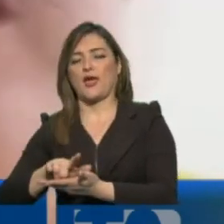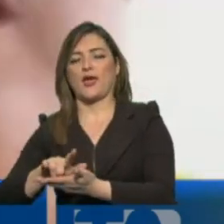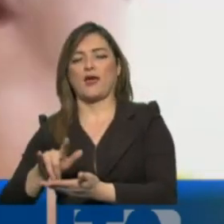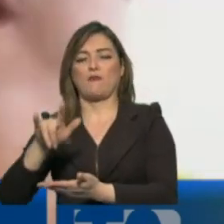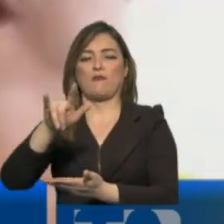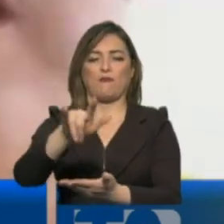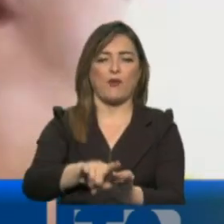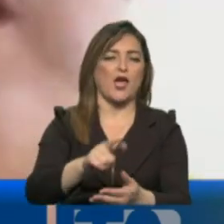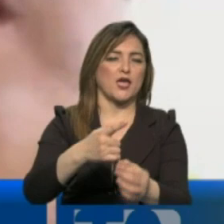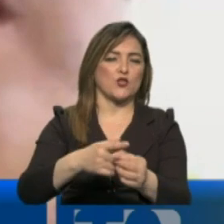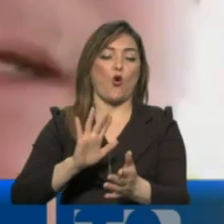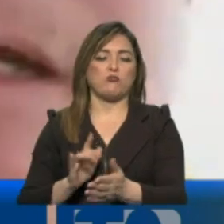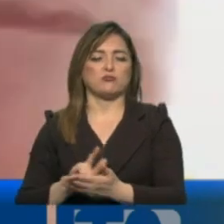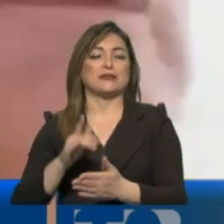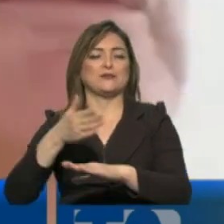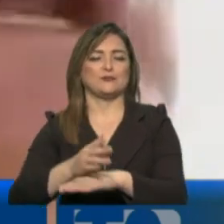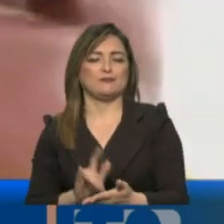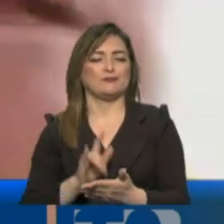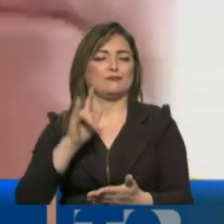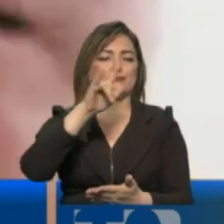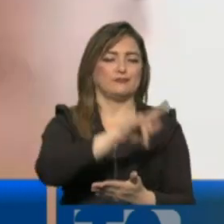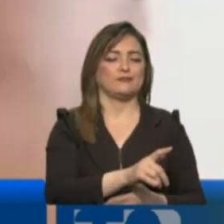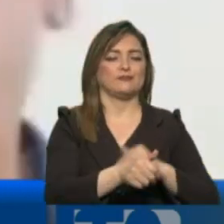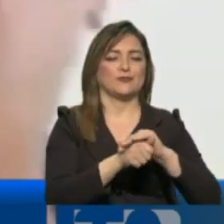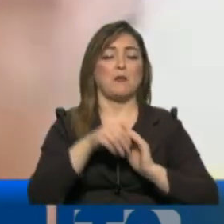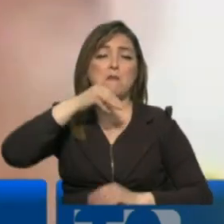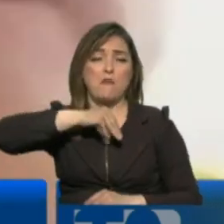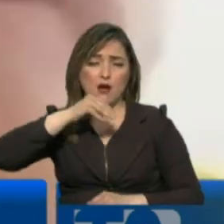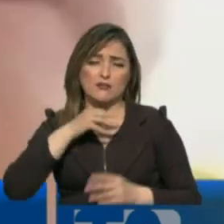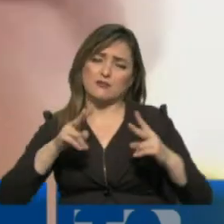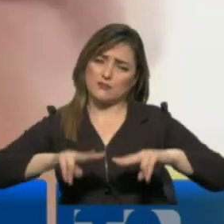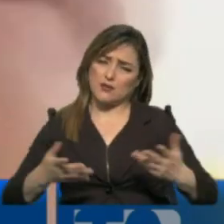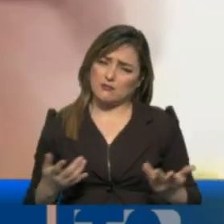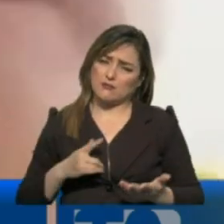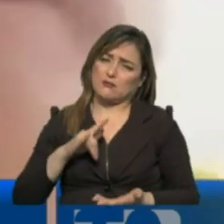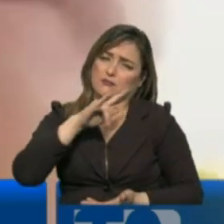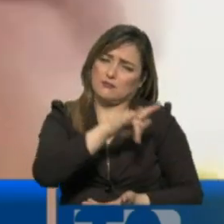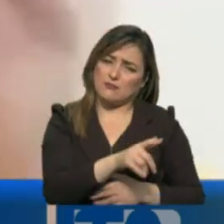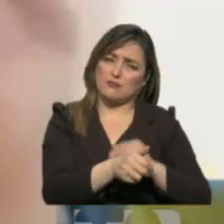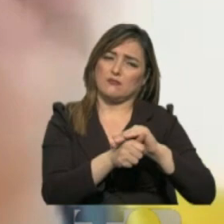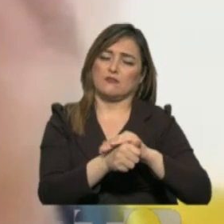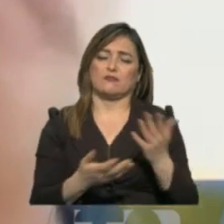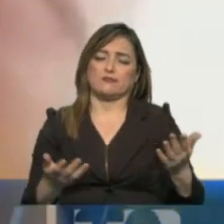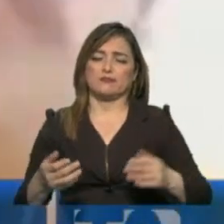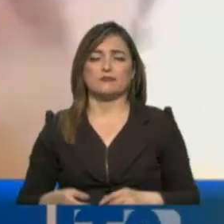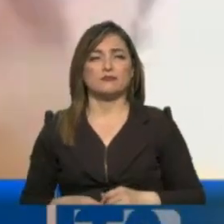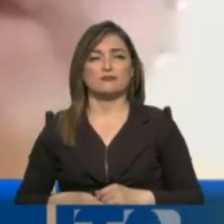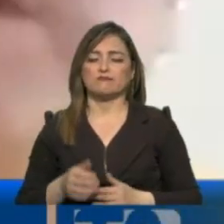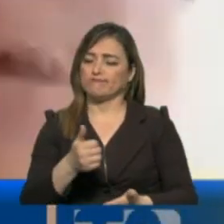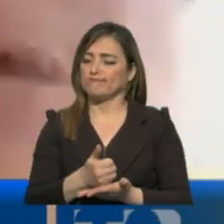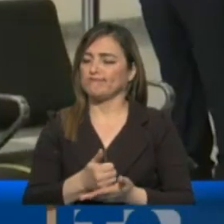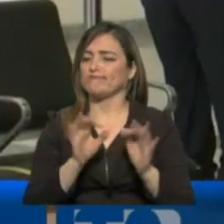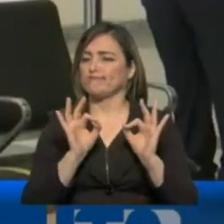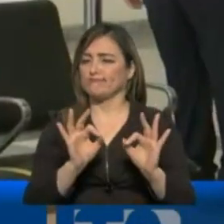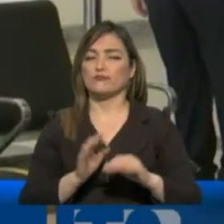Galápagos. Reactivar el aeropuerto de Manta para que de Manta los vuelos para acá directamente, que hubiese sido muy